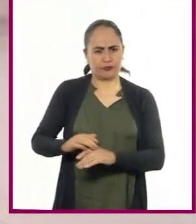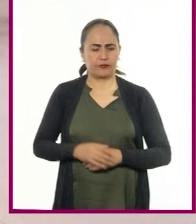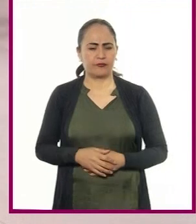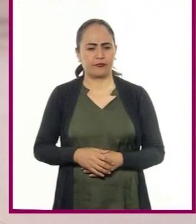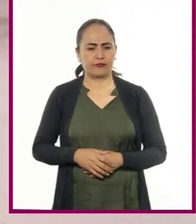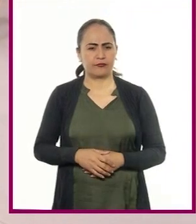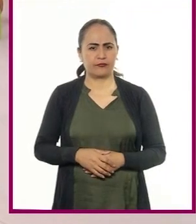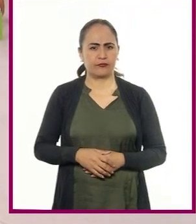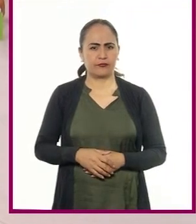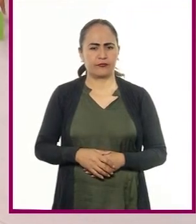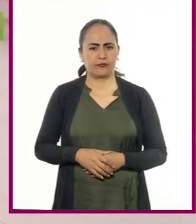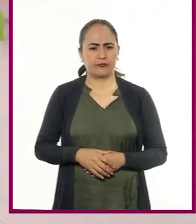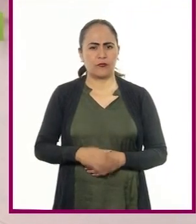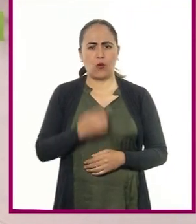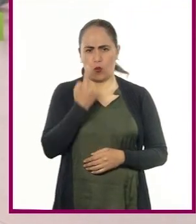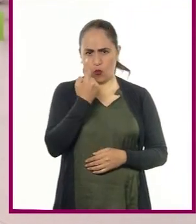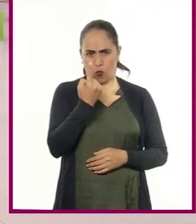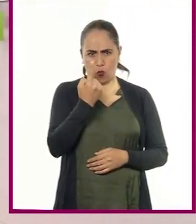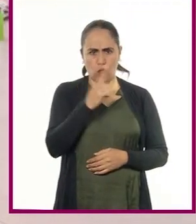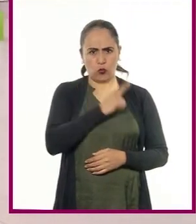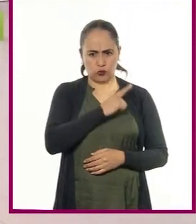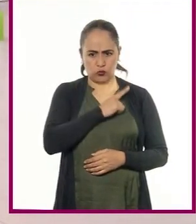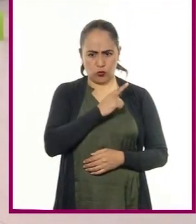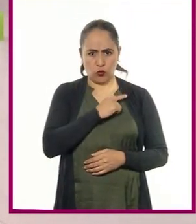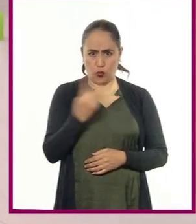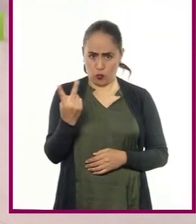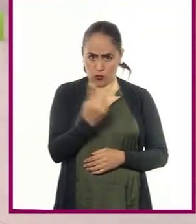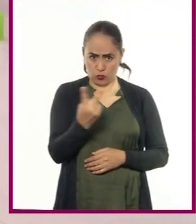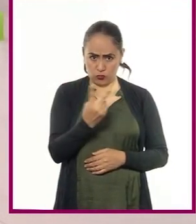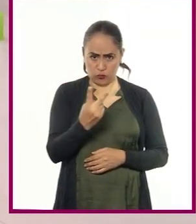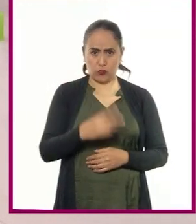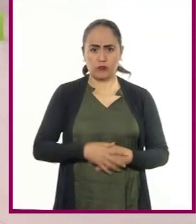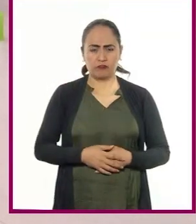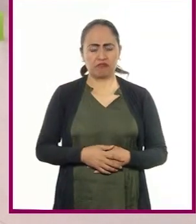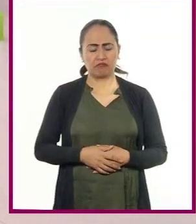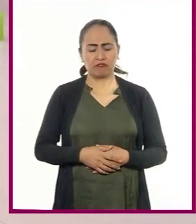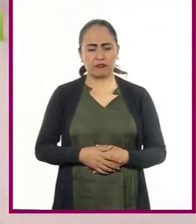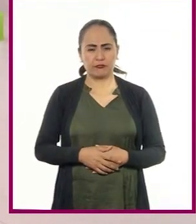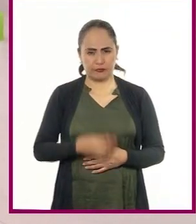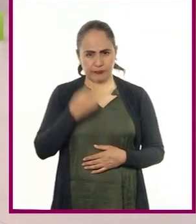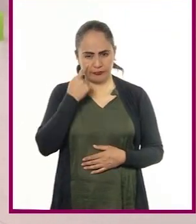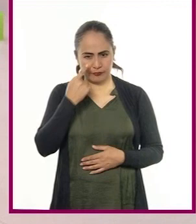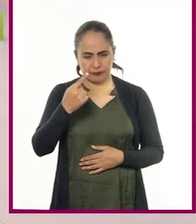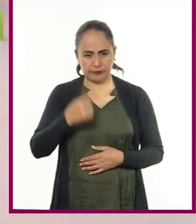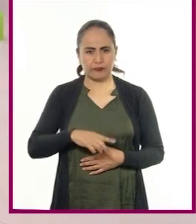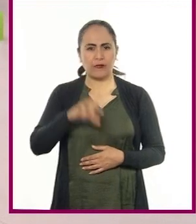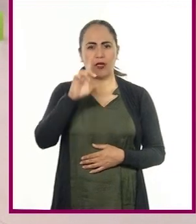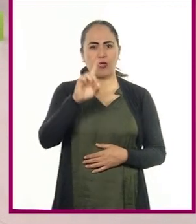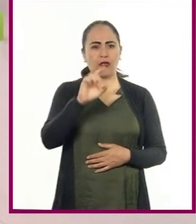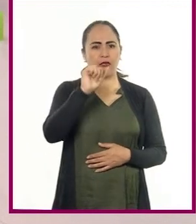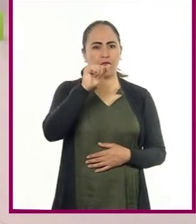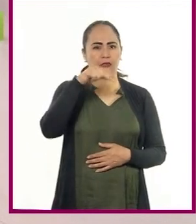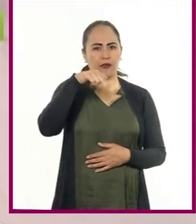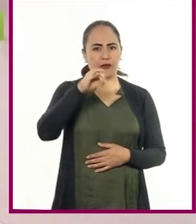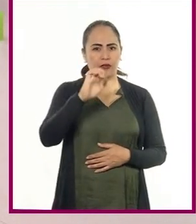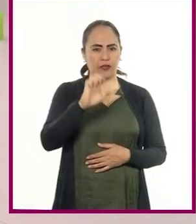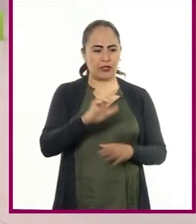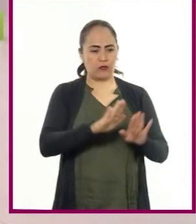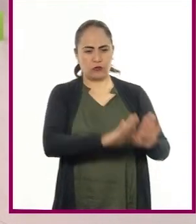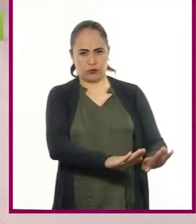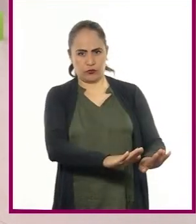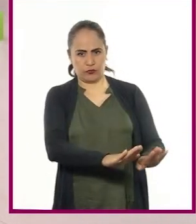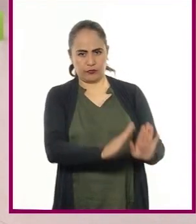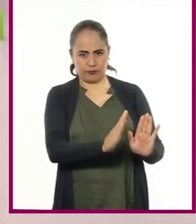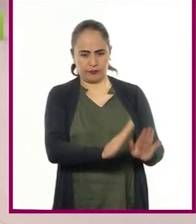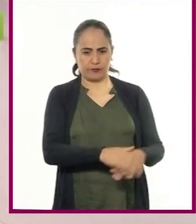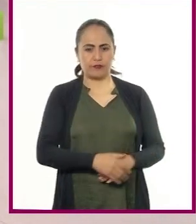vaso en medio? Uno solo para los dos. Muy bien. ¿Qué vamos a hacer? Daniel, te quedas ahí. Sí.